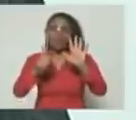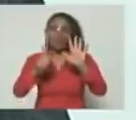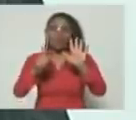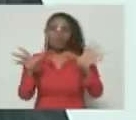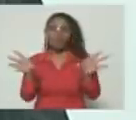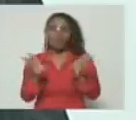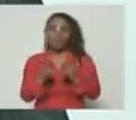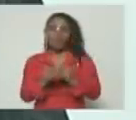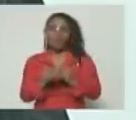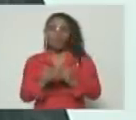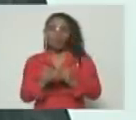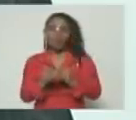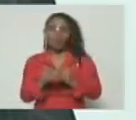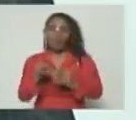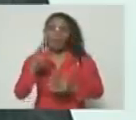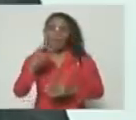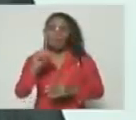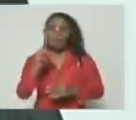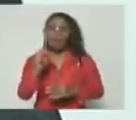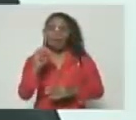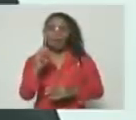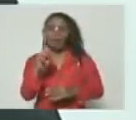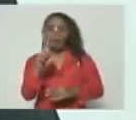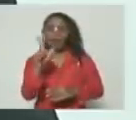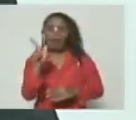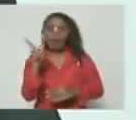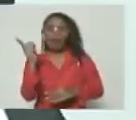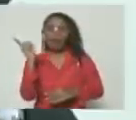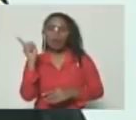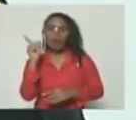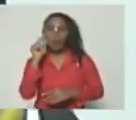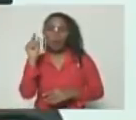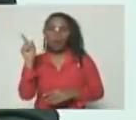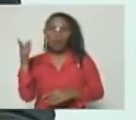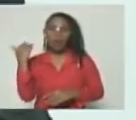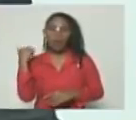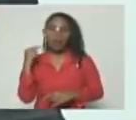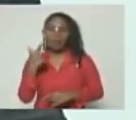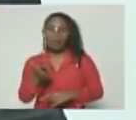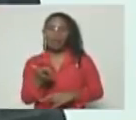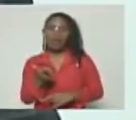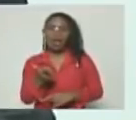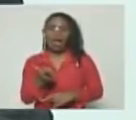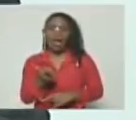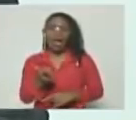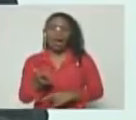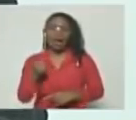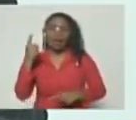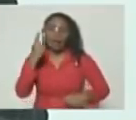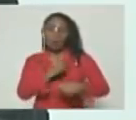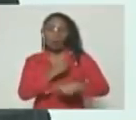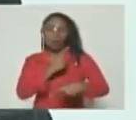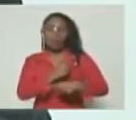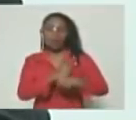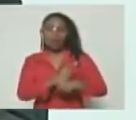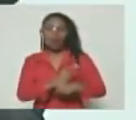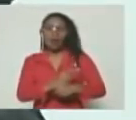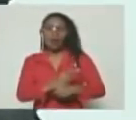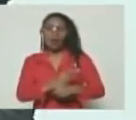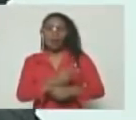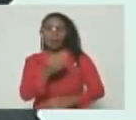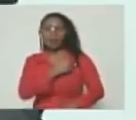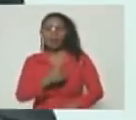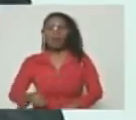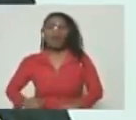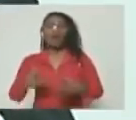Manuel Rosales, de Un Nuevo Tiempo, de decir que iba a competir por la presidencia,